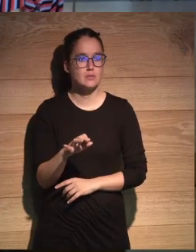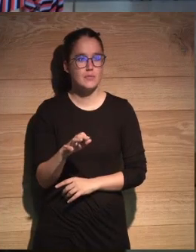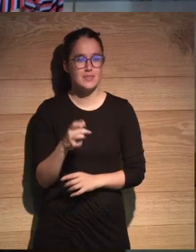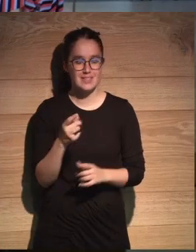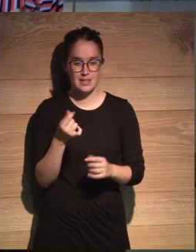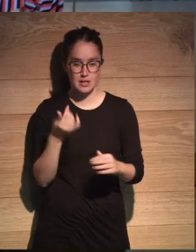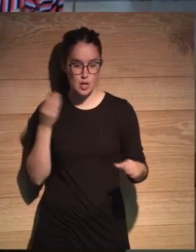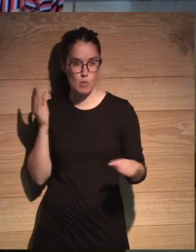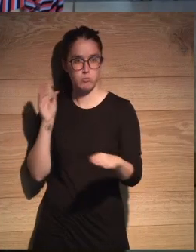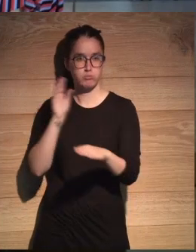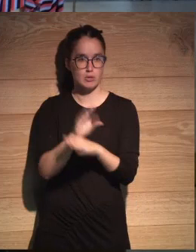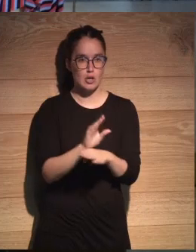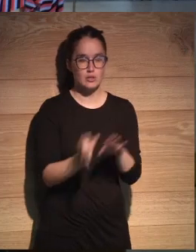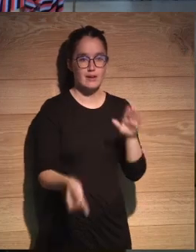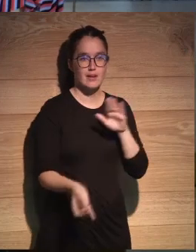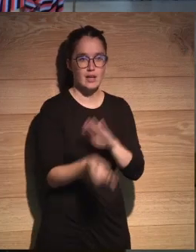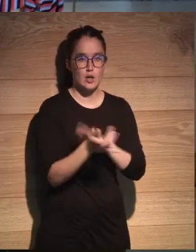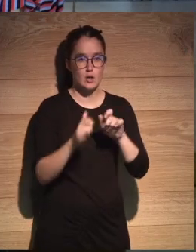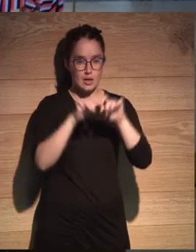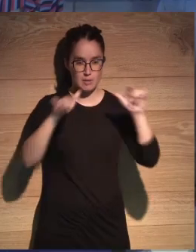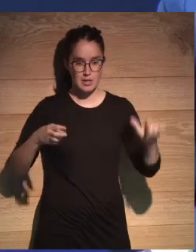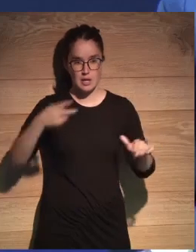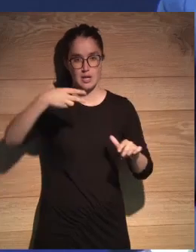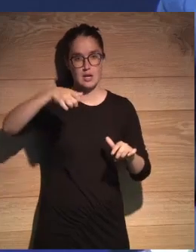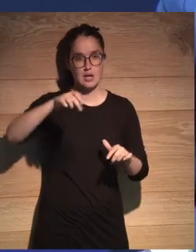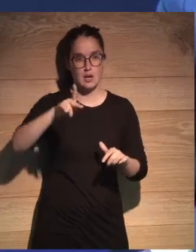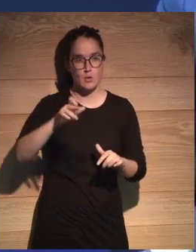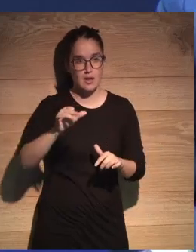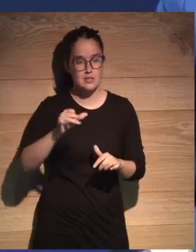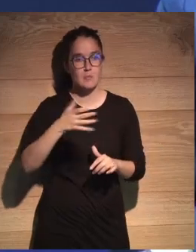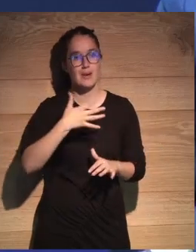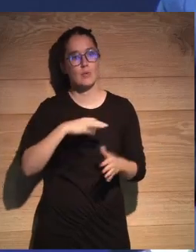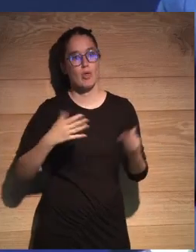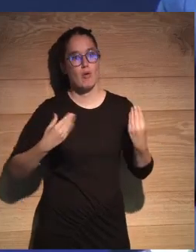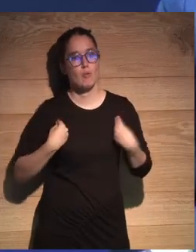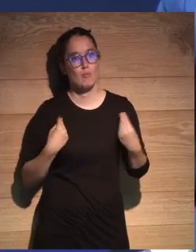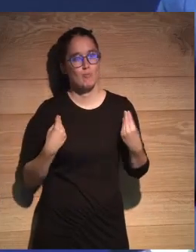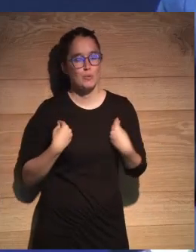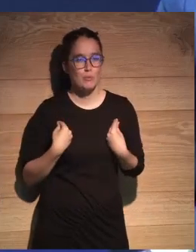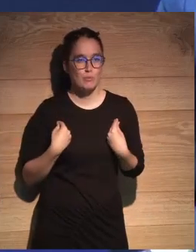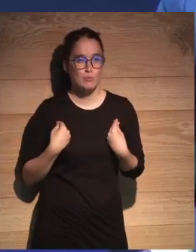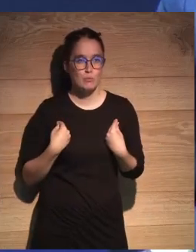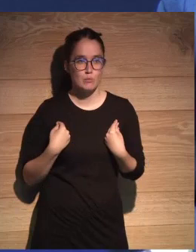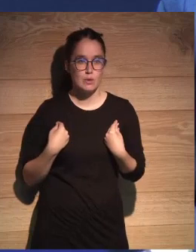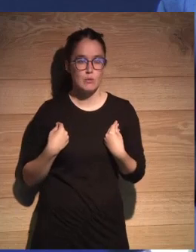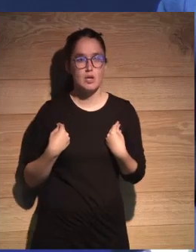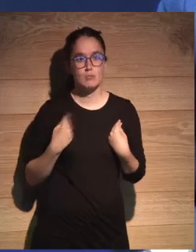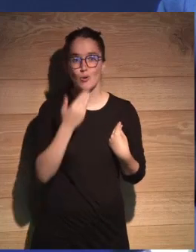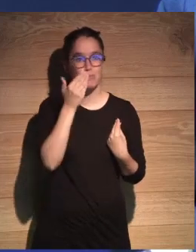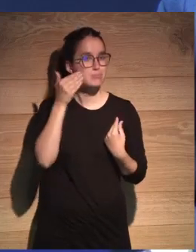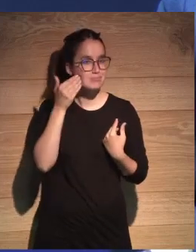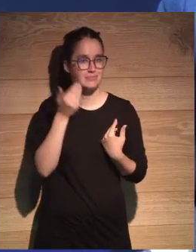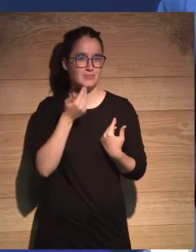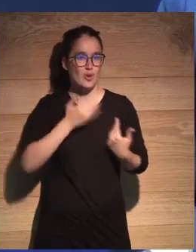suficiente dinero a quienes montaron la plataforma de Naucas en su momento para que puedan vivir con cierta dignidad